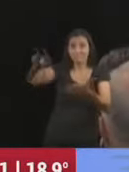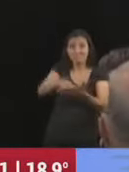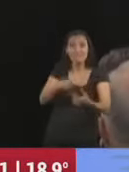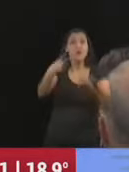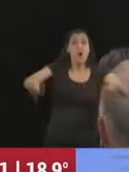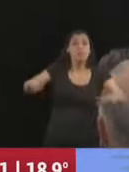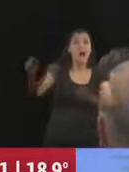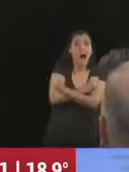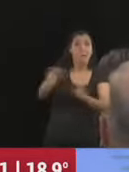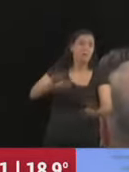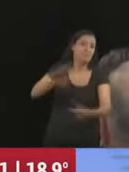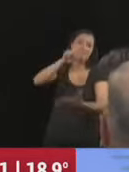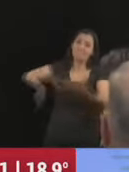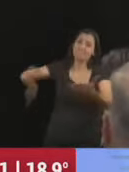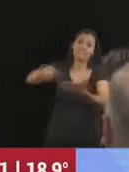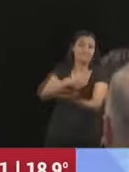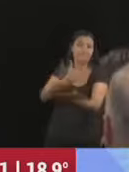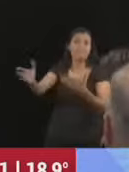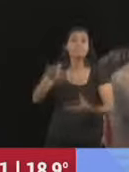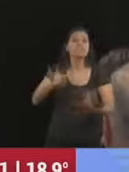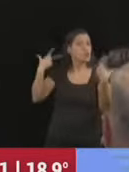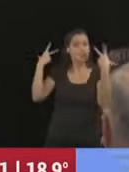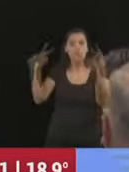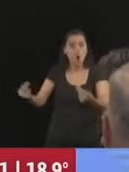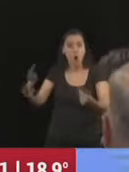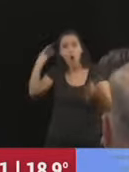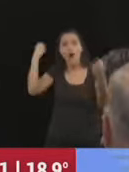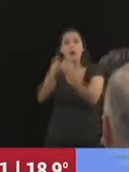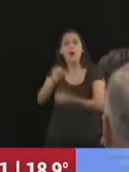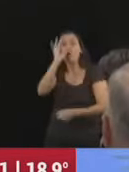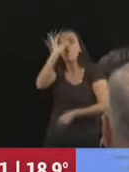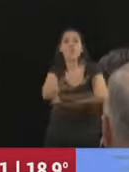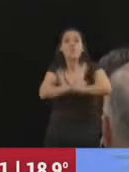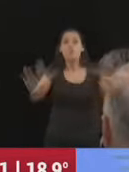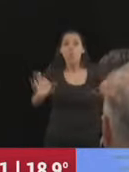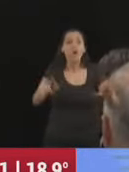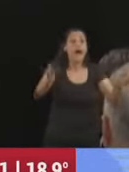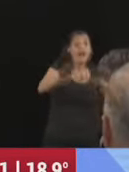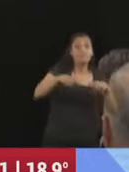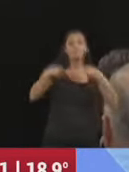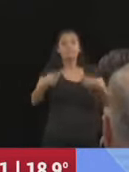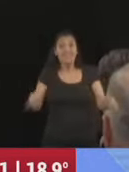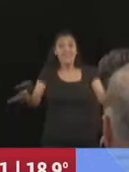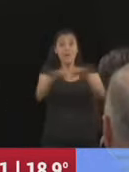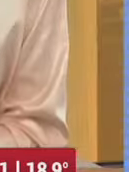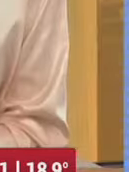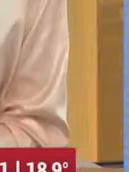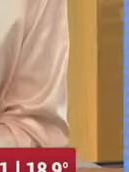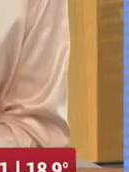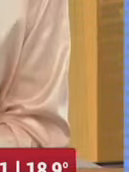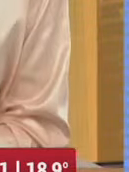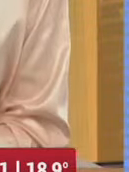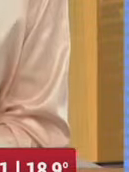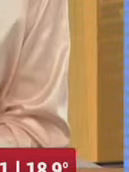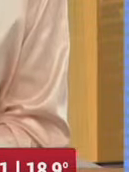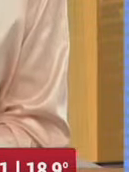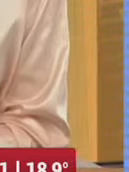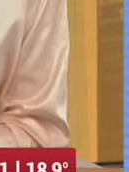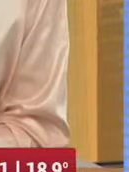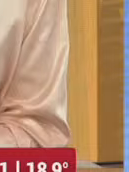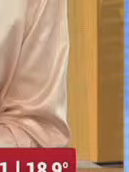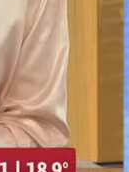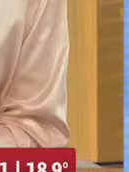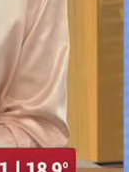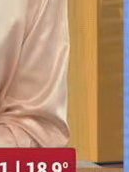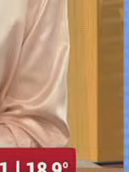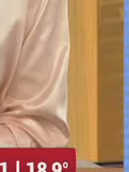es escucharse. Bien, y cuando perfecto. Nos escuchemos no vamos a necesitar esto. Gracias, gobernador. Gracias, y nos dejó un dato político, que es que la semana que